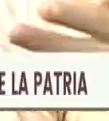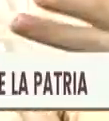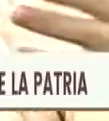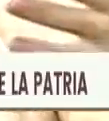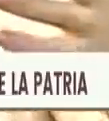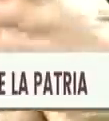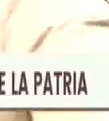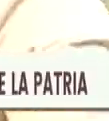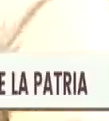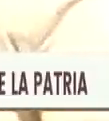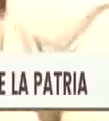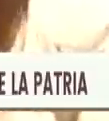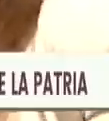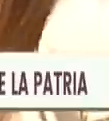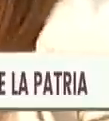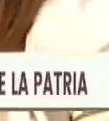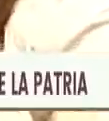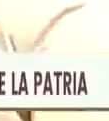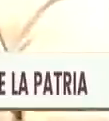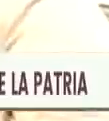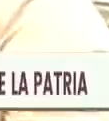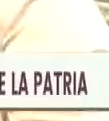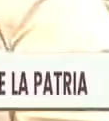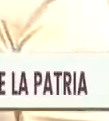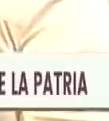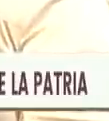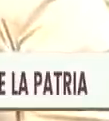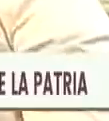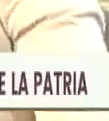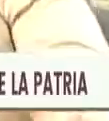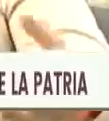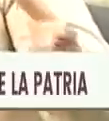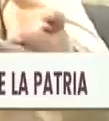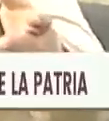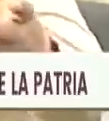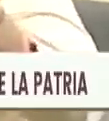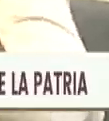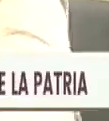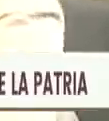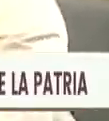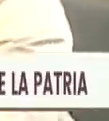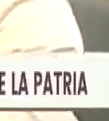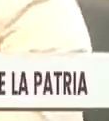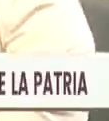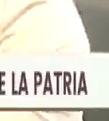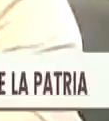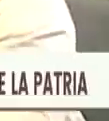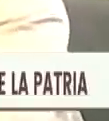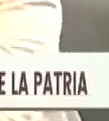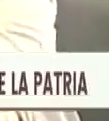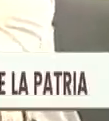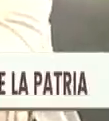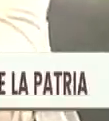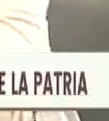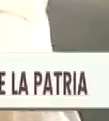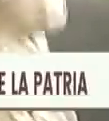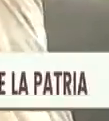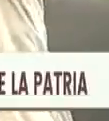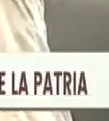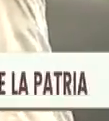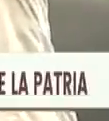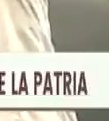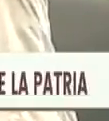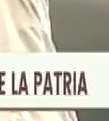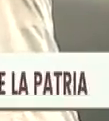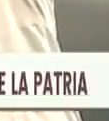y Bolívar, la mujer, mujer chavista. ¿Y dónde están las